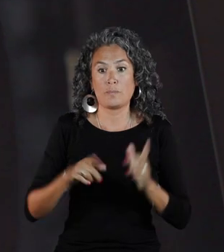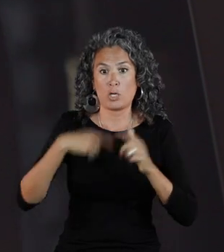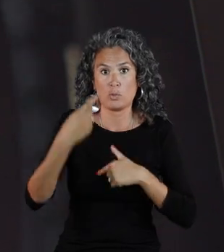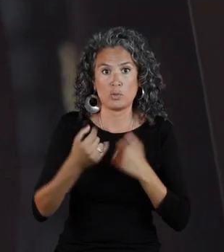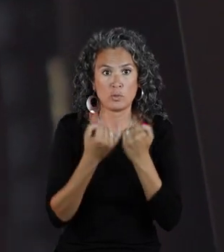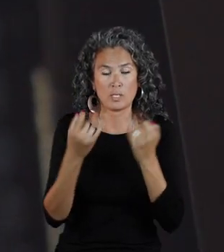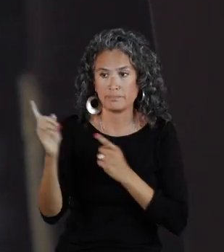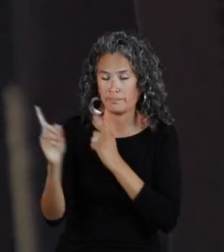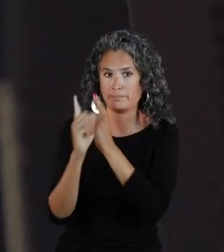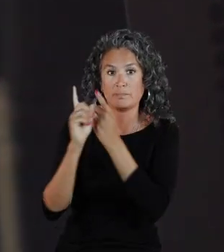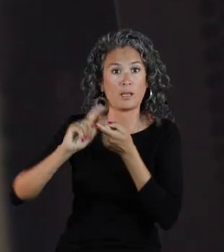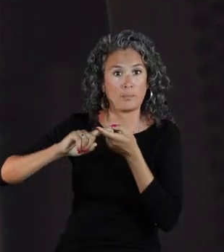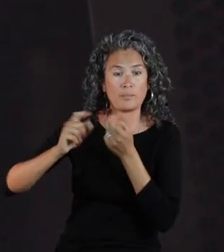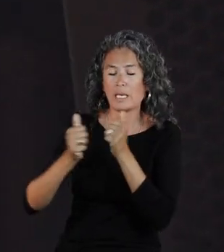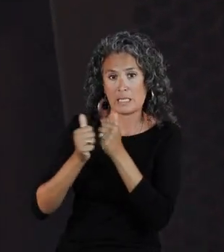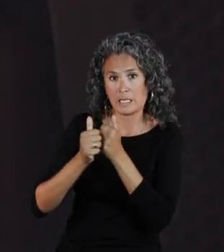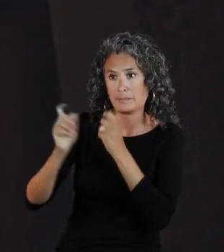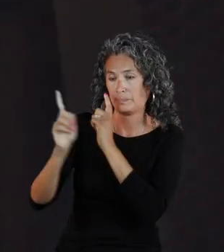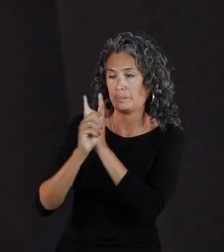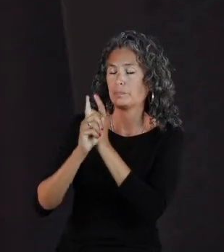al otro día lo hablé